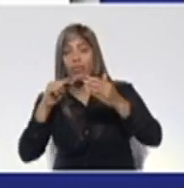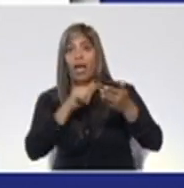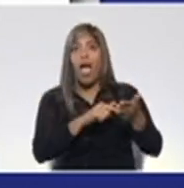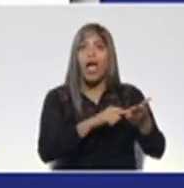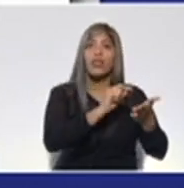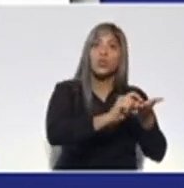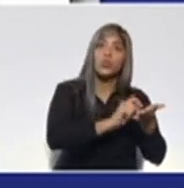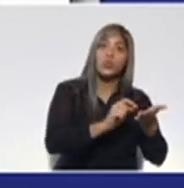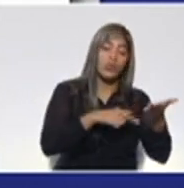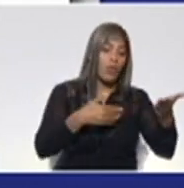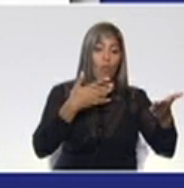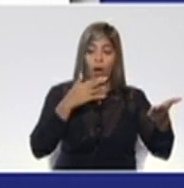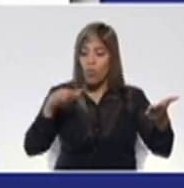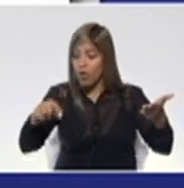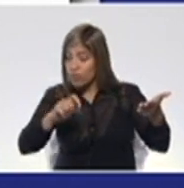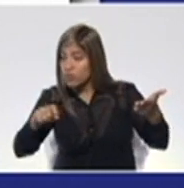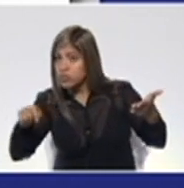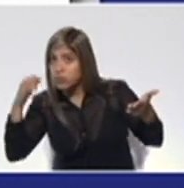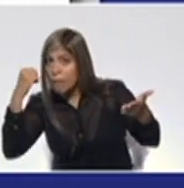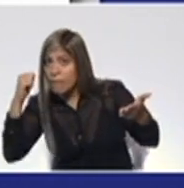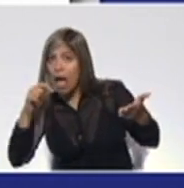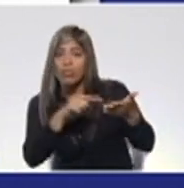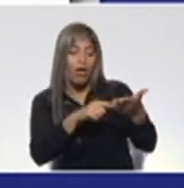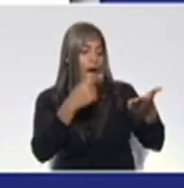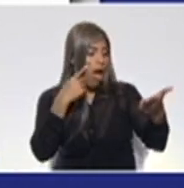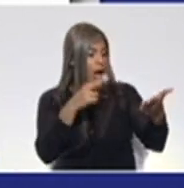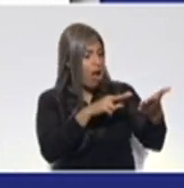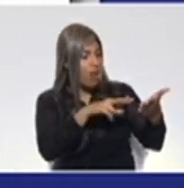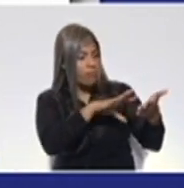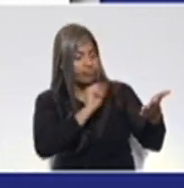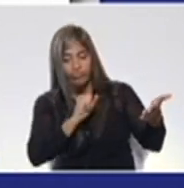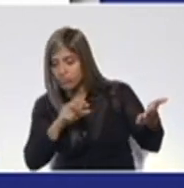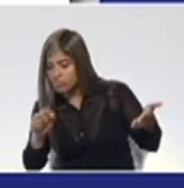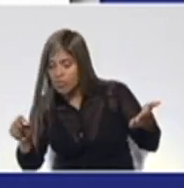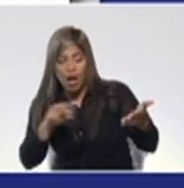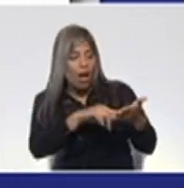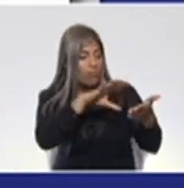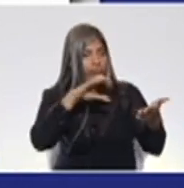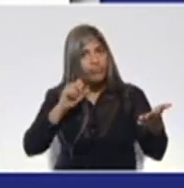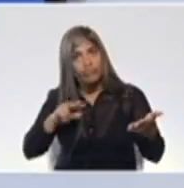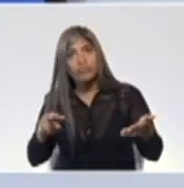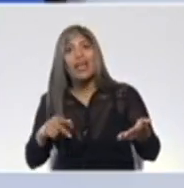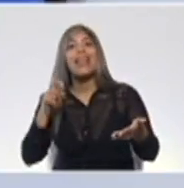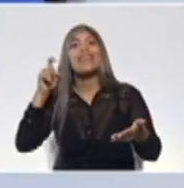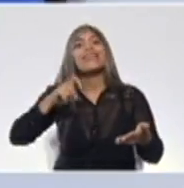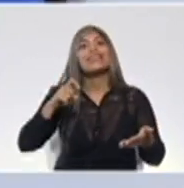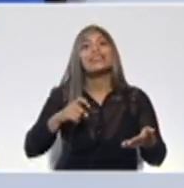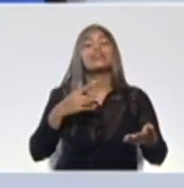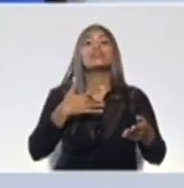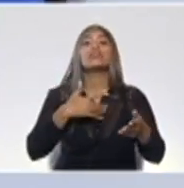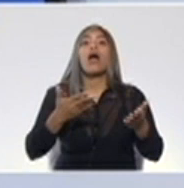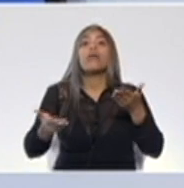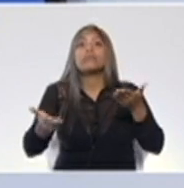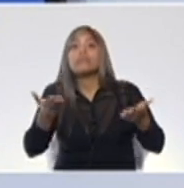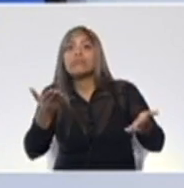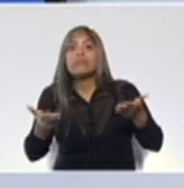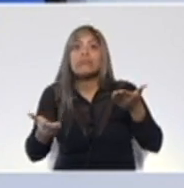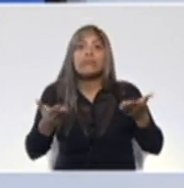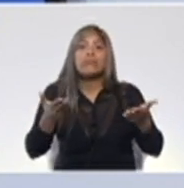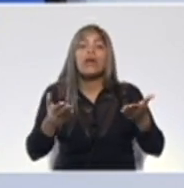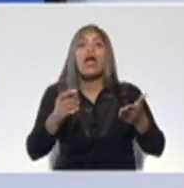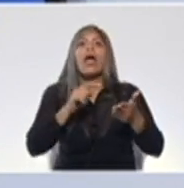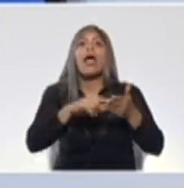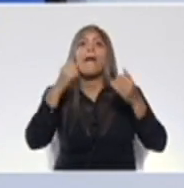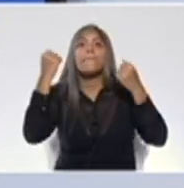importante para aquellos estudiantes cuyo ritmo de aprendizaje es un poco lento, pero que requieren ir sintetizando y comparando con la